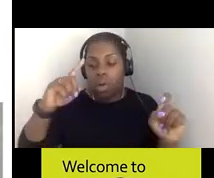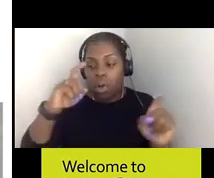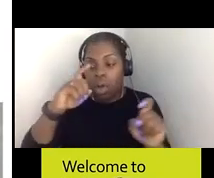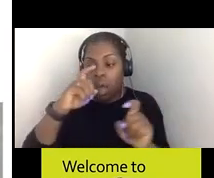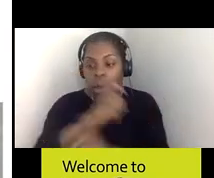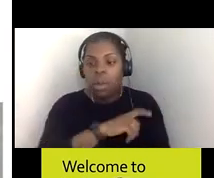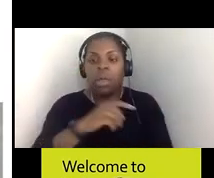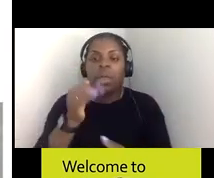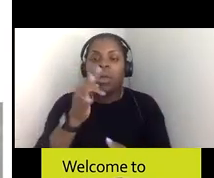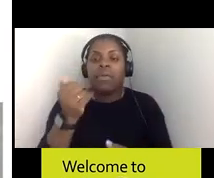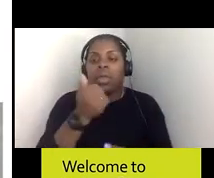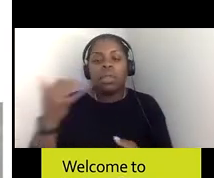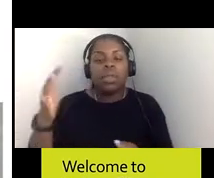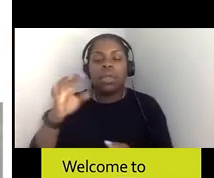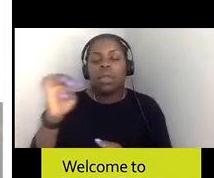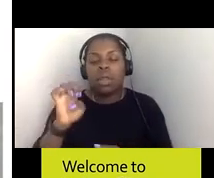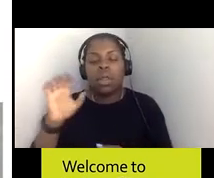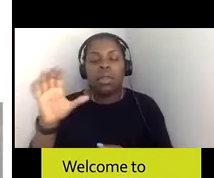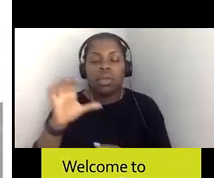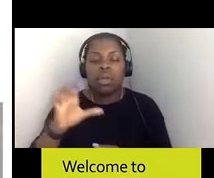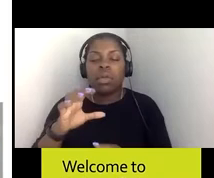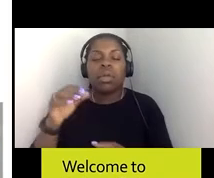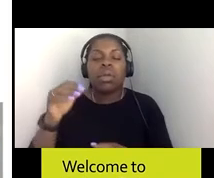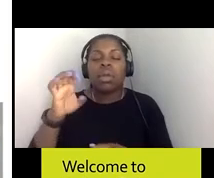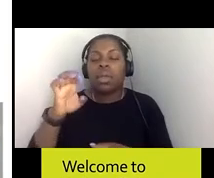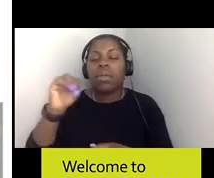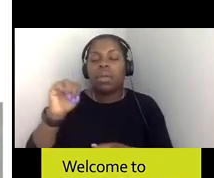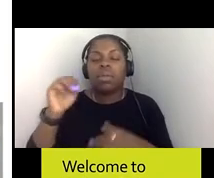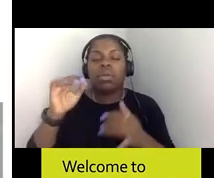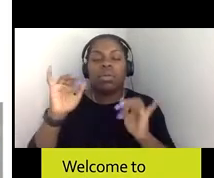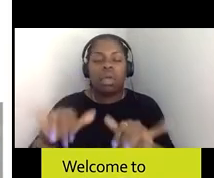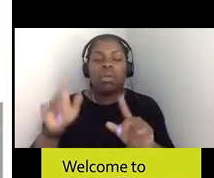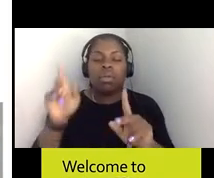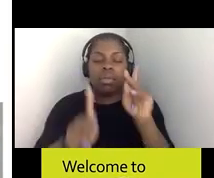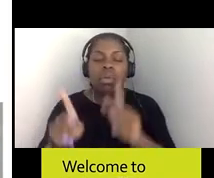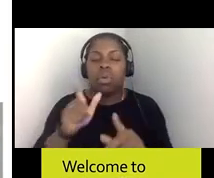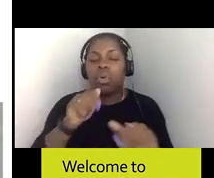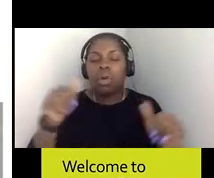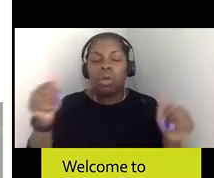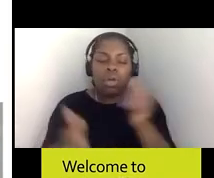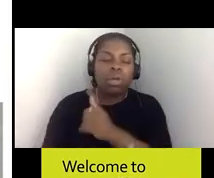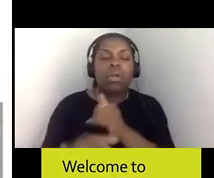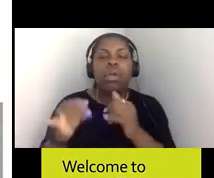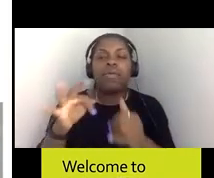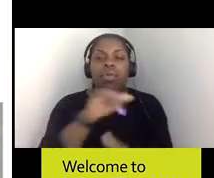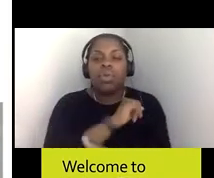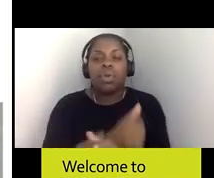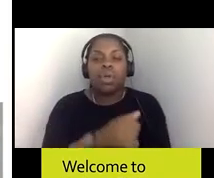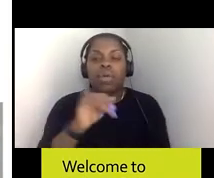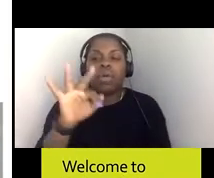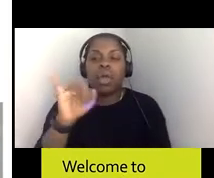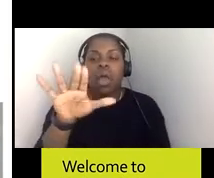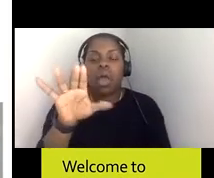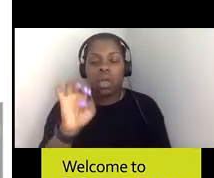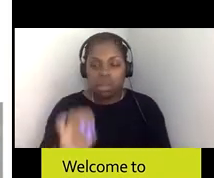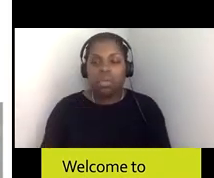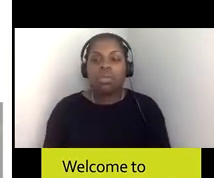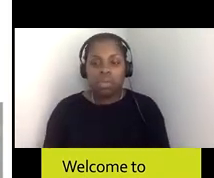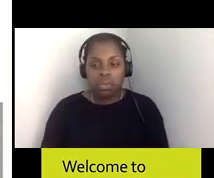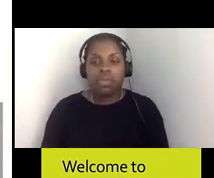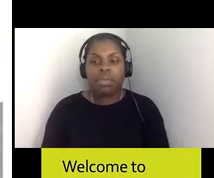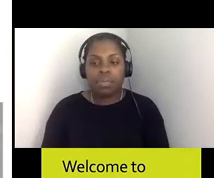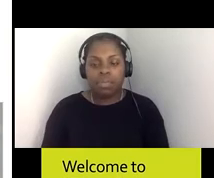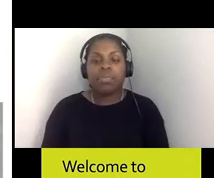creciendo y el sector más complicado de monitor electrónico son personas que están bajo la autoridad de